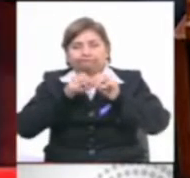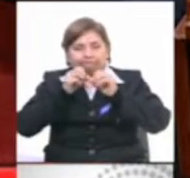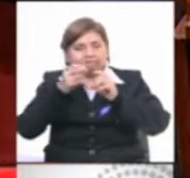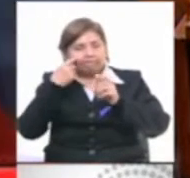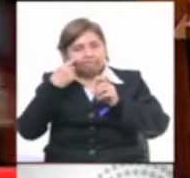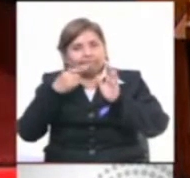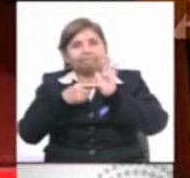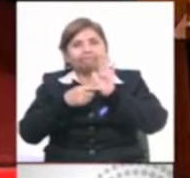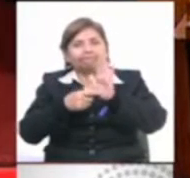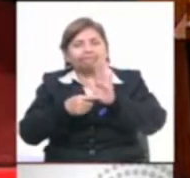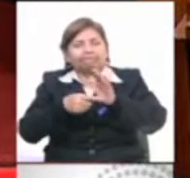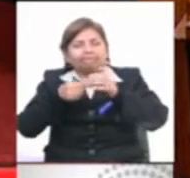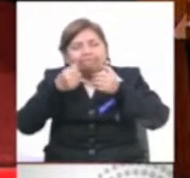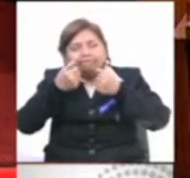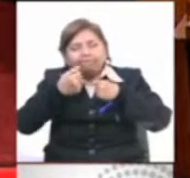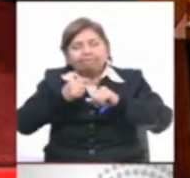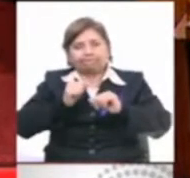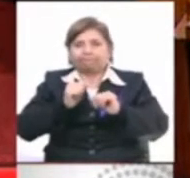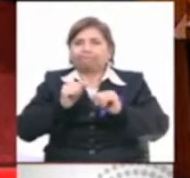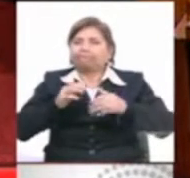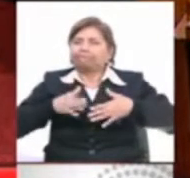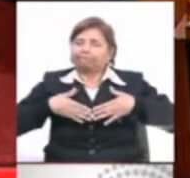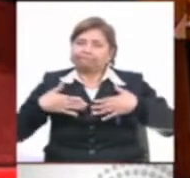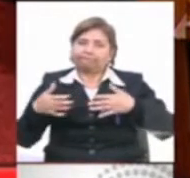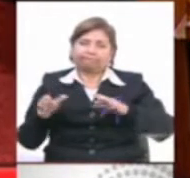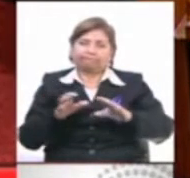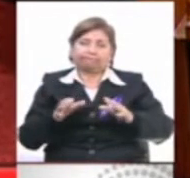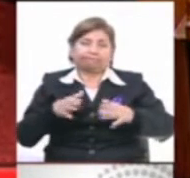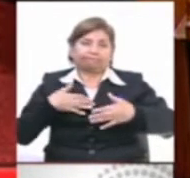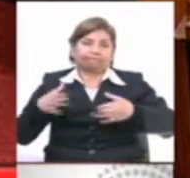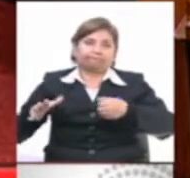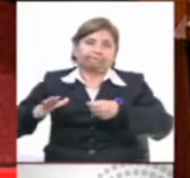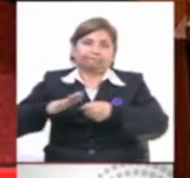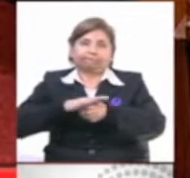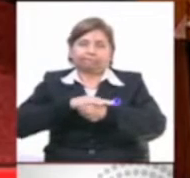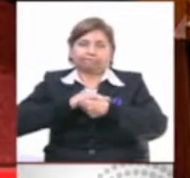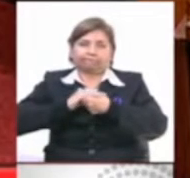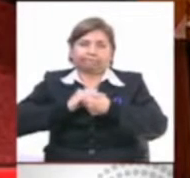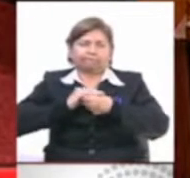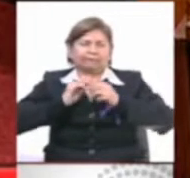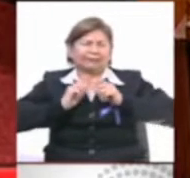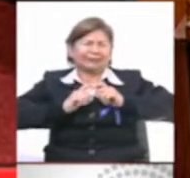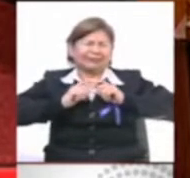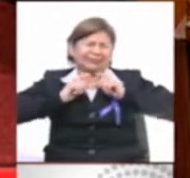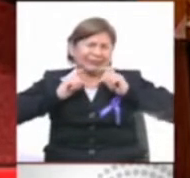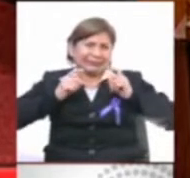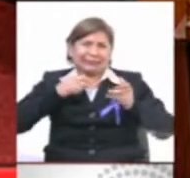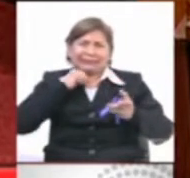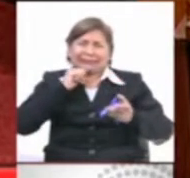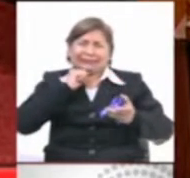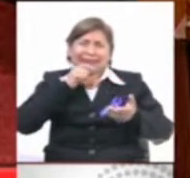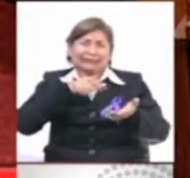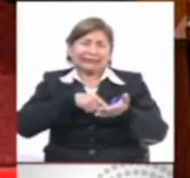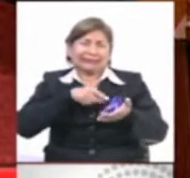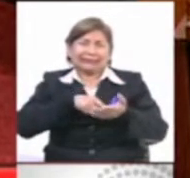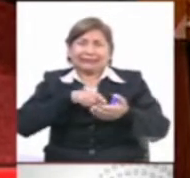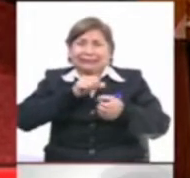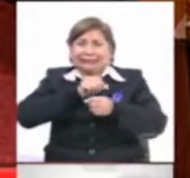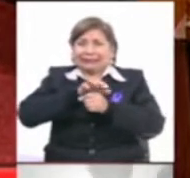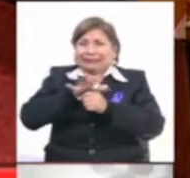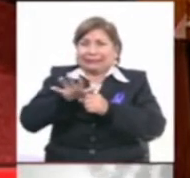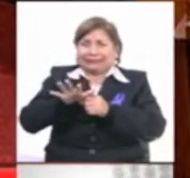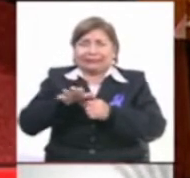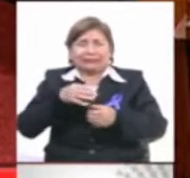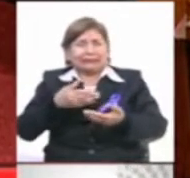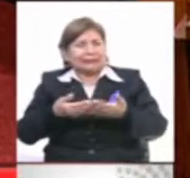refleja el esfuerzo que podemos hacer para cubrir las enormes demandas de la emergencia sanitaria y